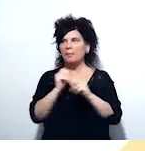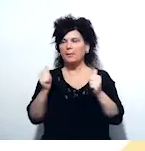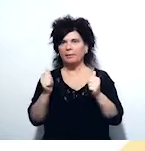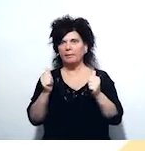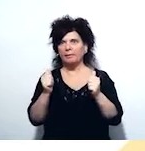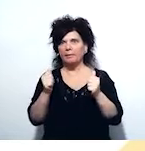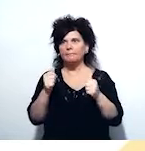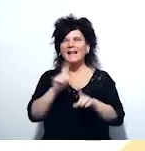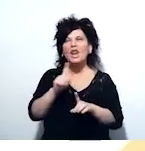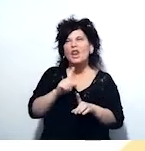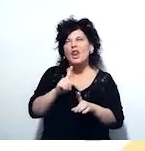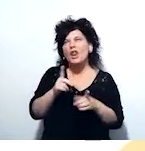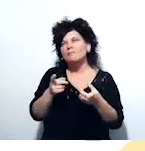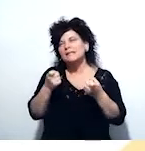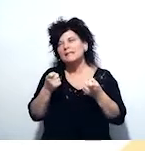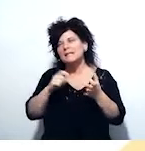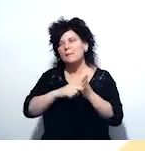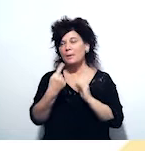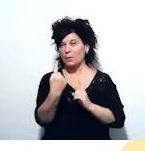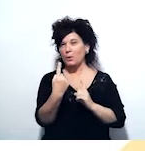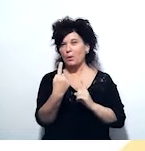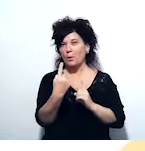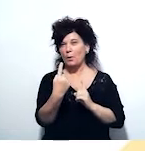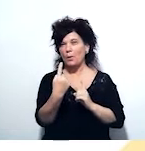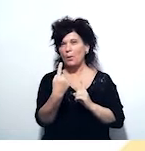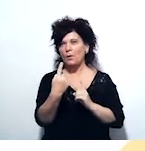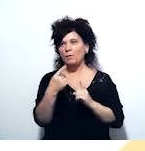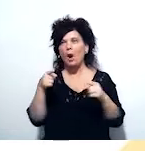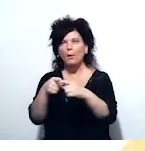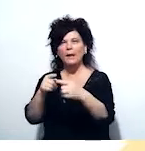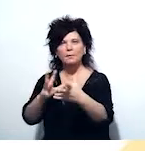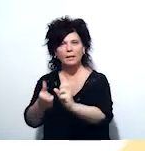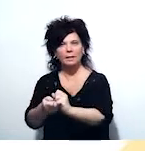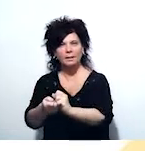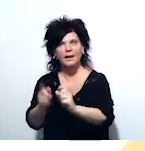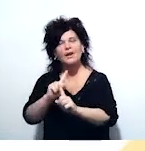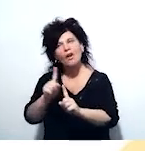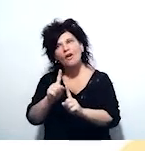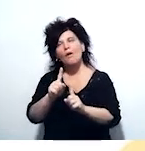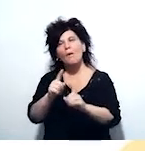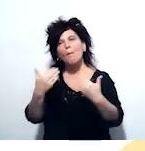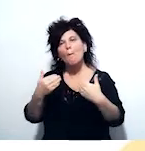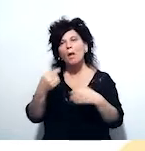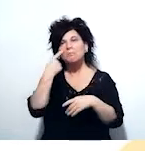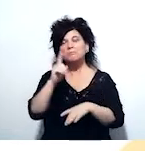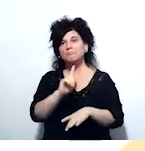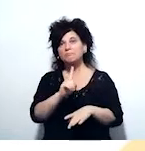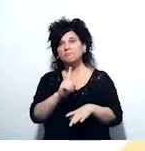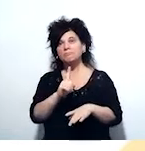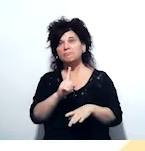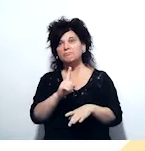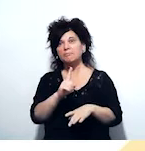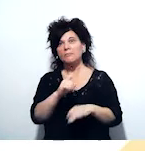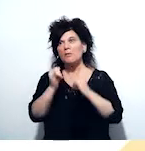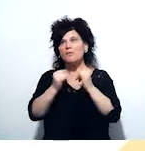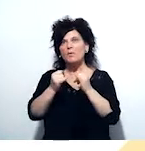necesariamente con el punto uno que era causar algún daño, sino simplemente por desconocimiento o por